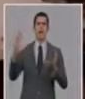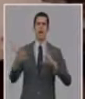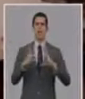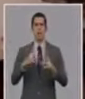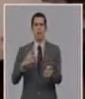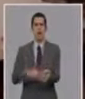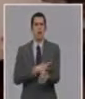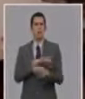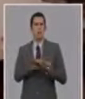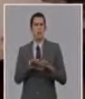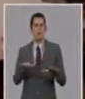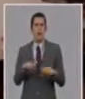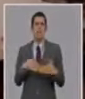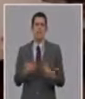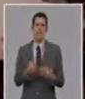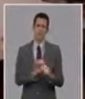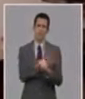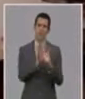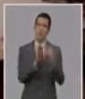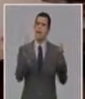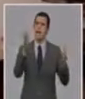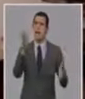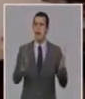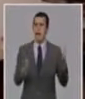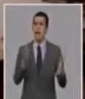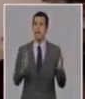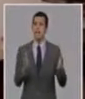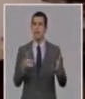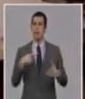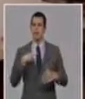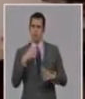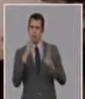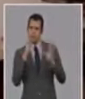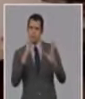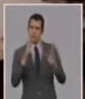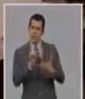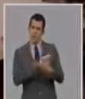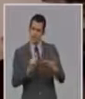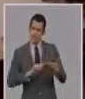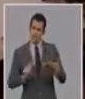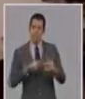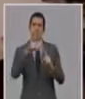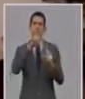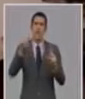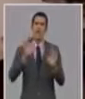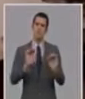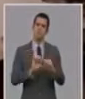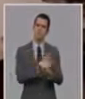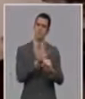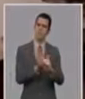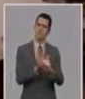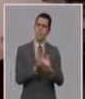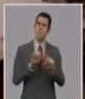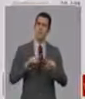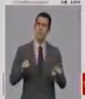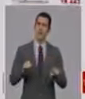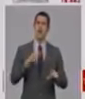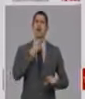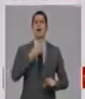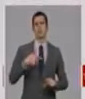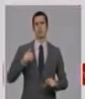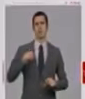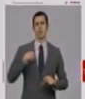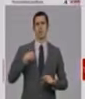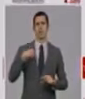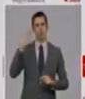en el enfrentamiento periodístico, digamos, a la pandemia desde Cuba Debate, ha sido estar en un centro de